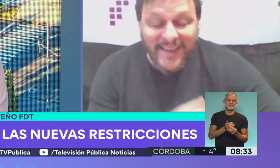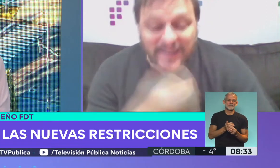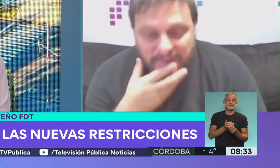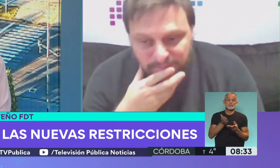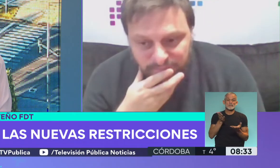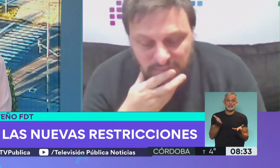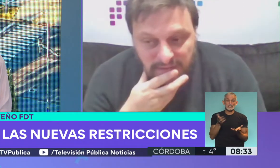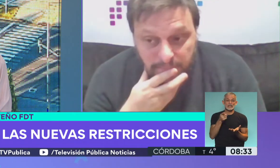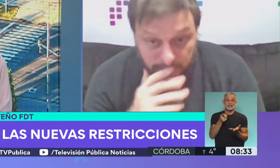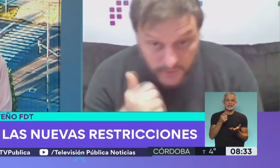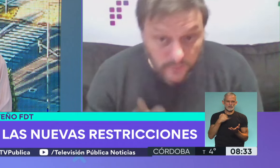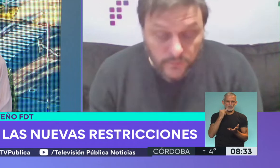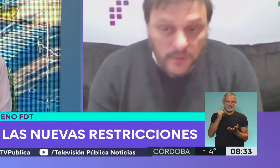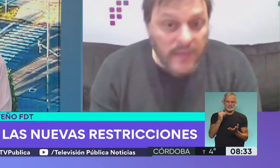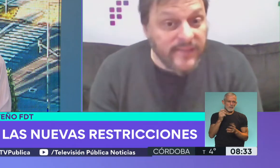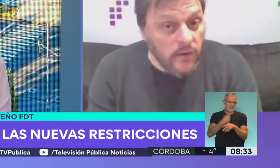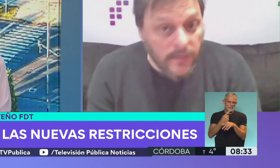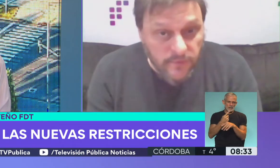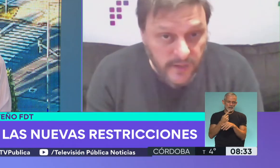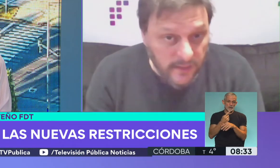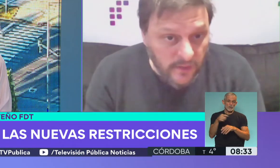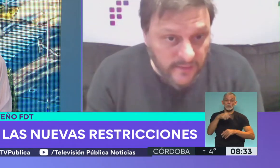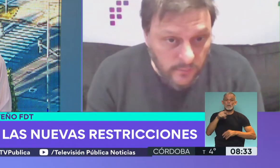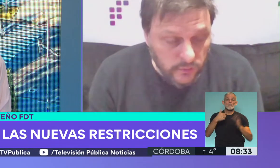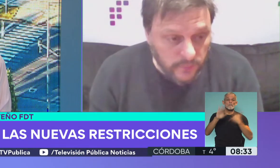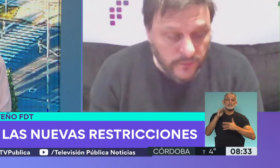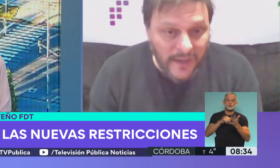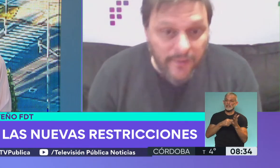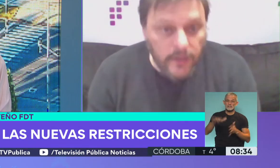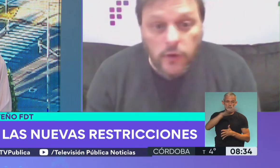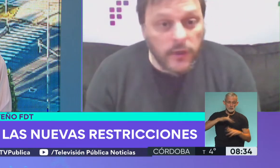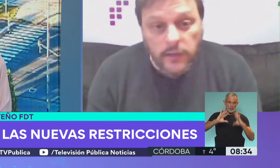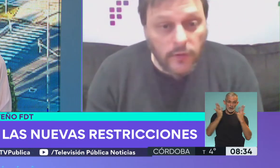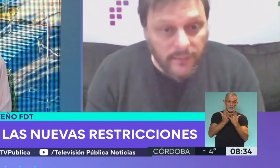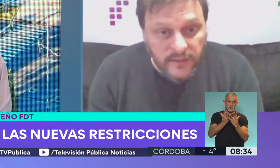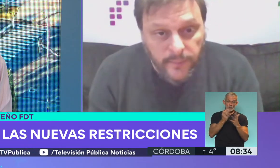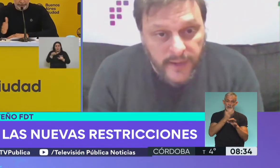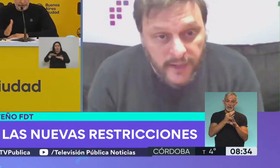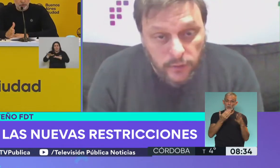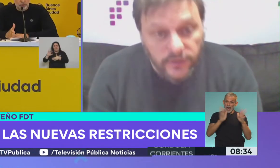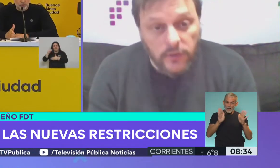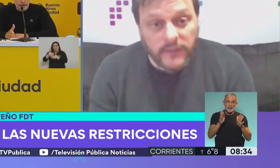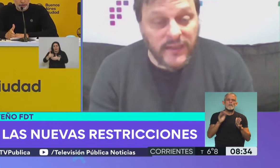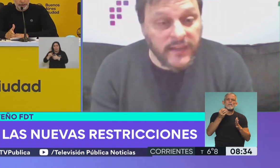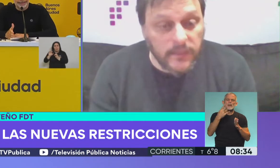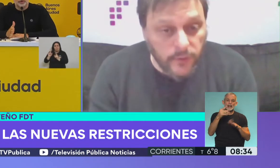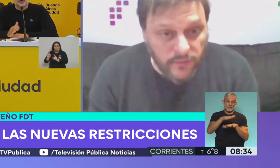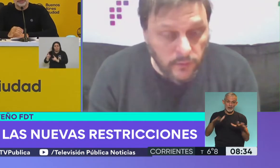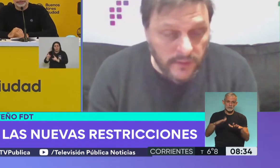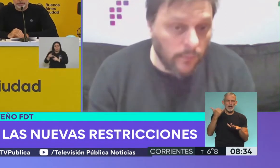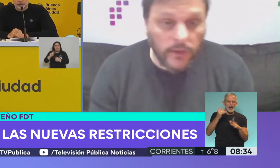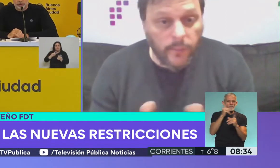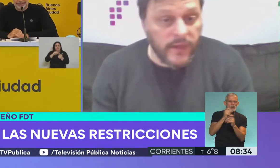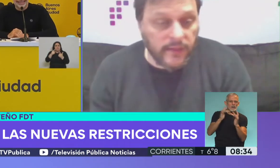te decía, primero, ¿qué hicieron las mayorías de las ciudades en el mundo? Abrieron los colegios solamente para los chicos que tenían este